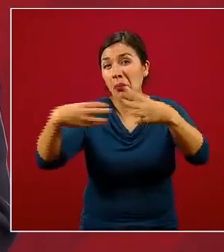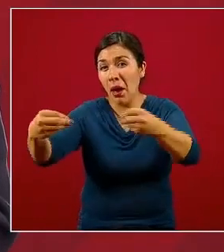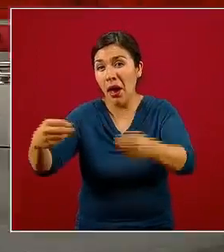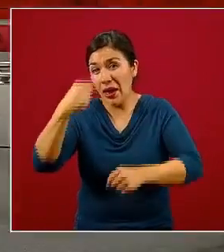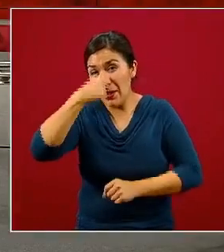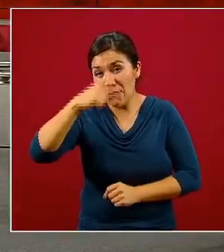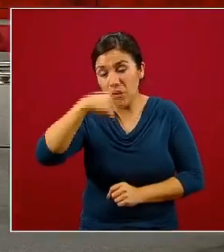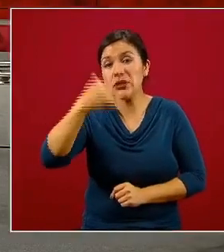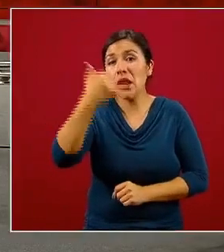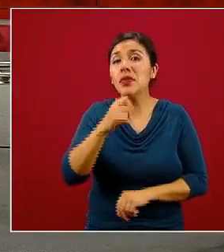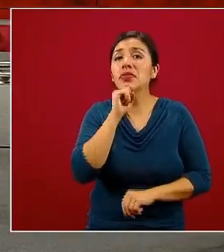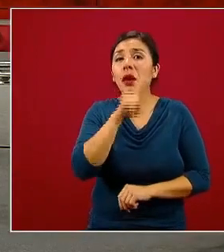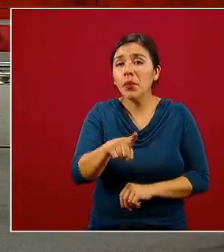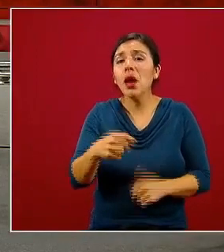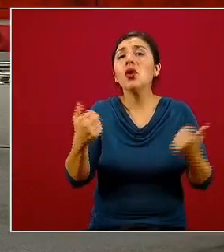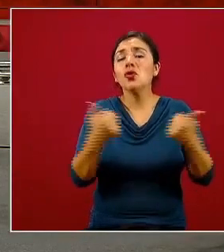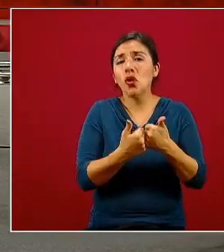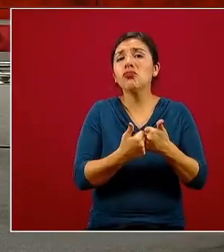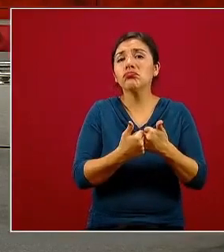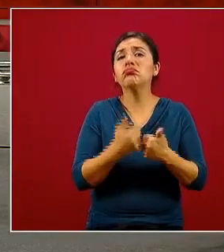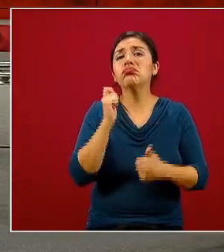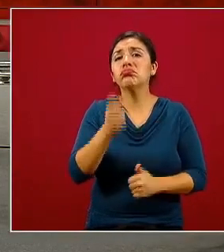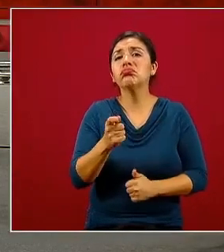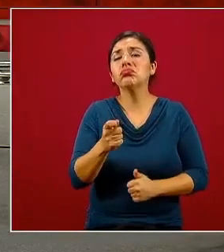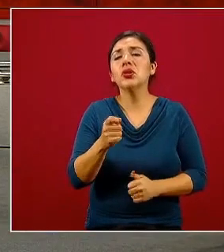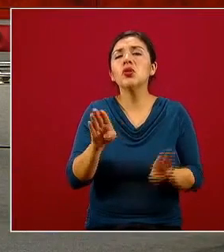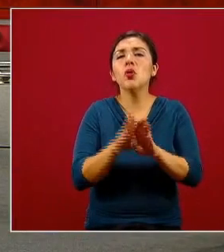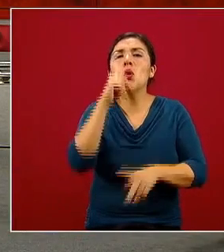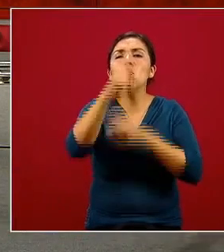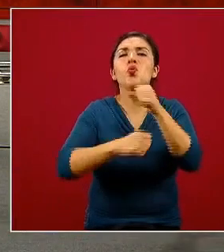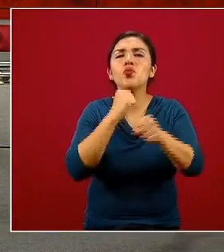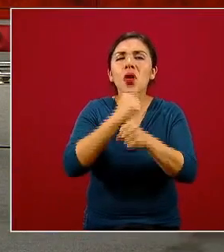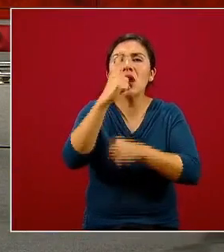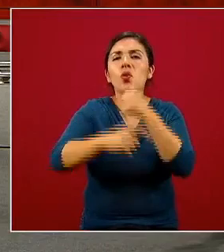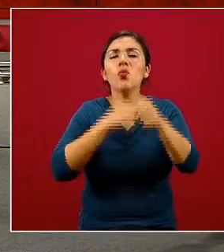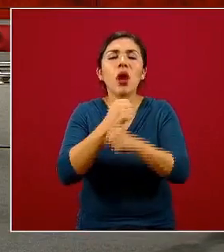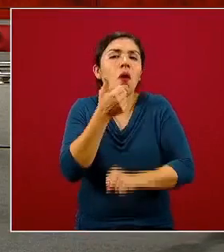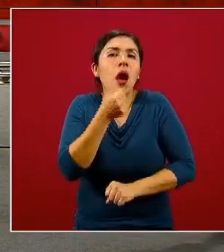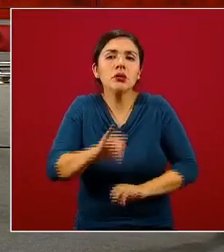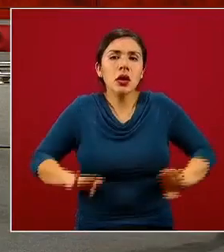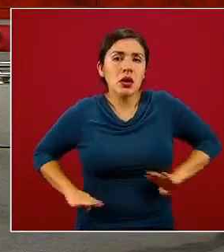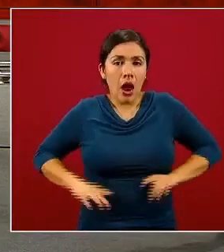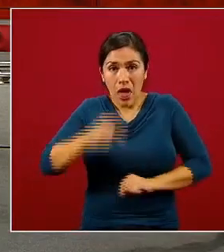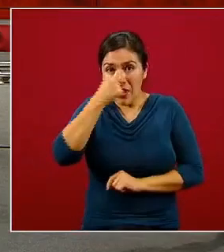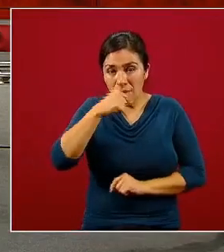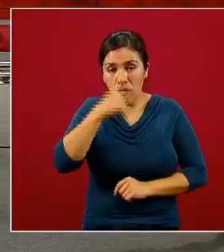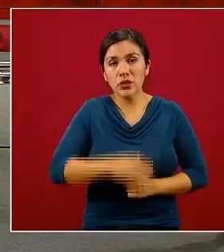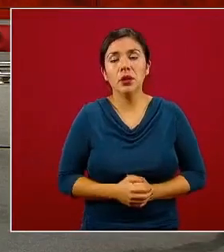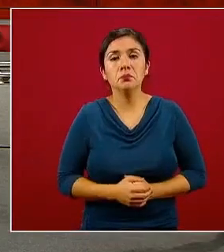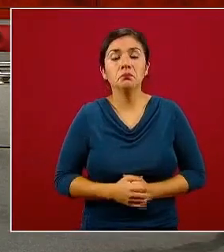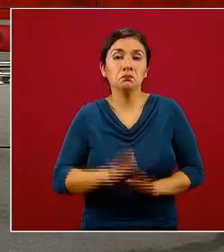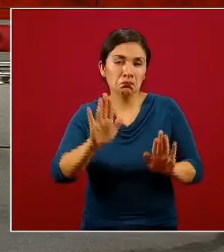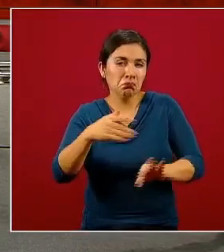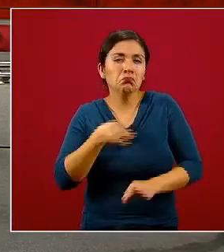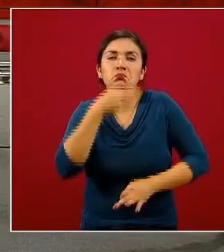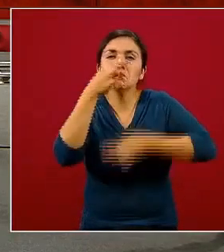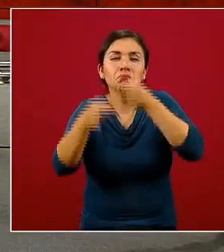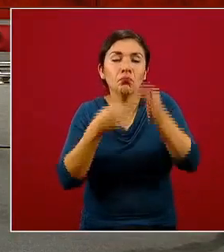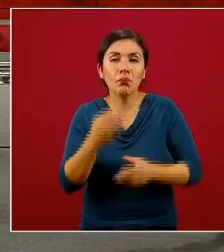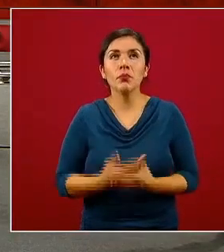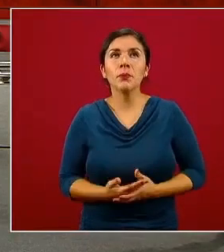estaciones anuales de influenza. Para darles un dato,